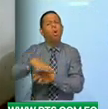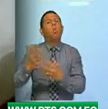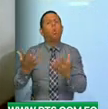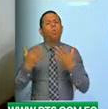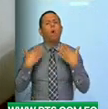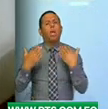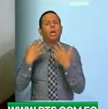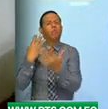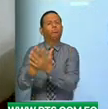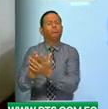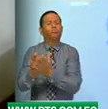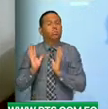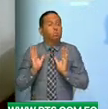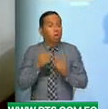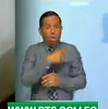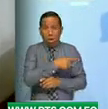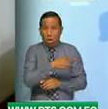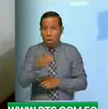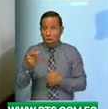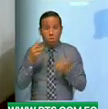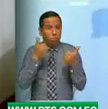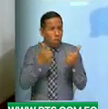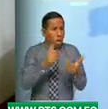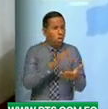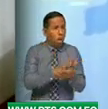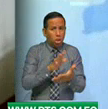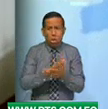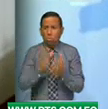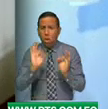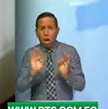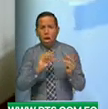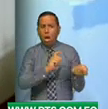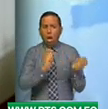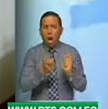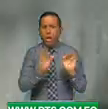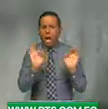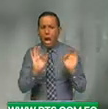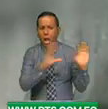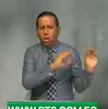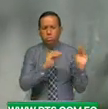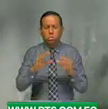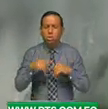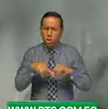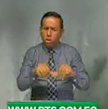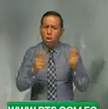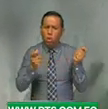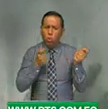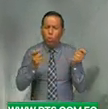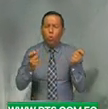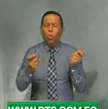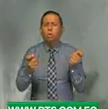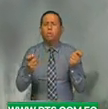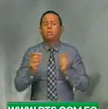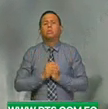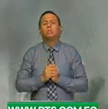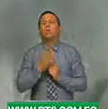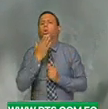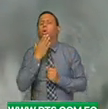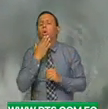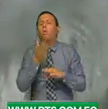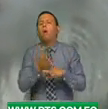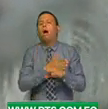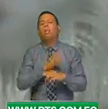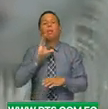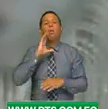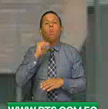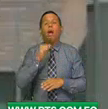penitenciarios, nadie será cambiado y procederemos con la política de rehabilitación social. Estos incidentes ocurren tras la masacre del domingo en